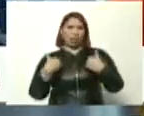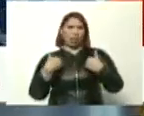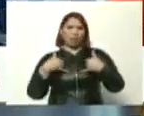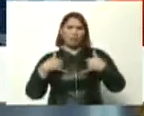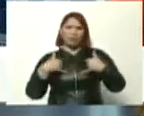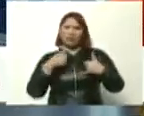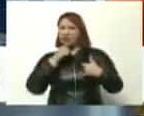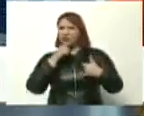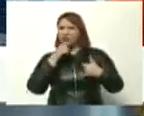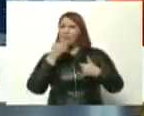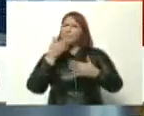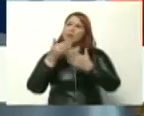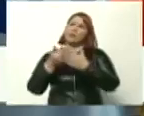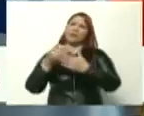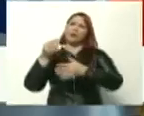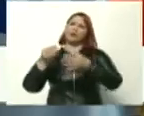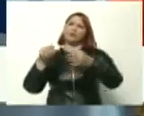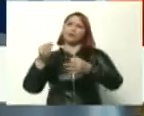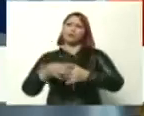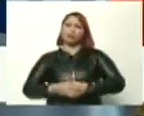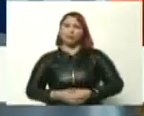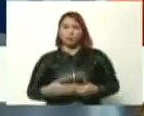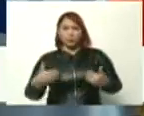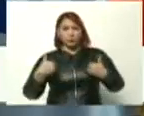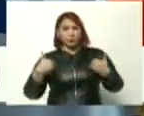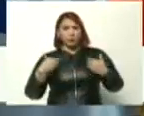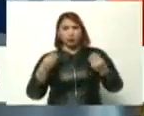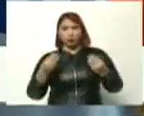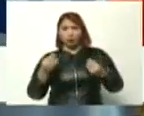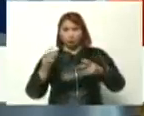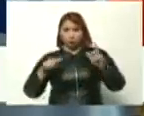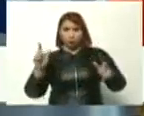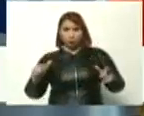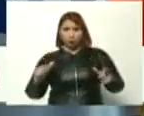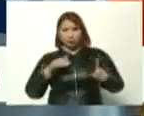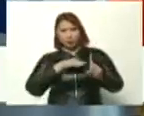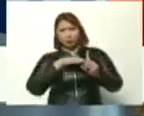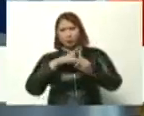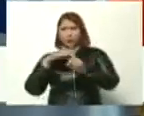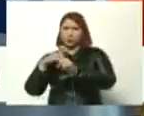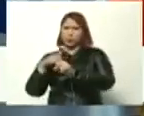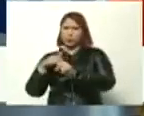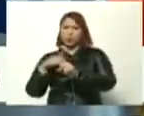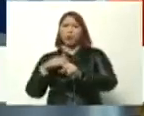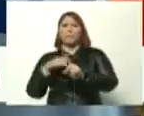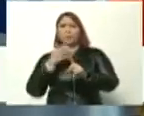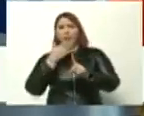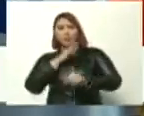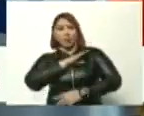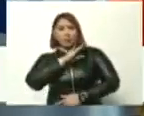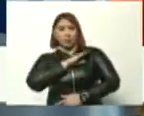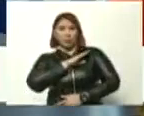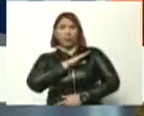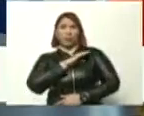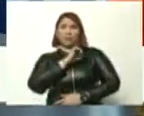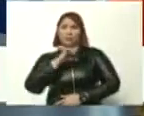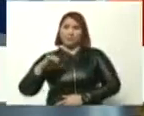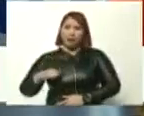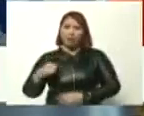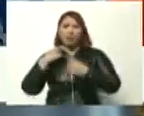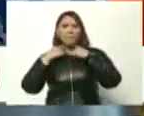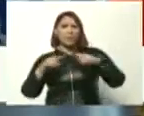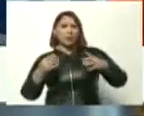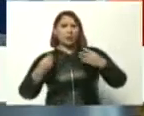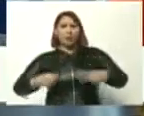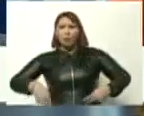quien clama justicia, sufriendo muchos de ellos ataques a la propiedad privada, pérdidas humanas